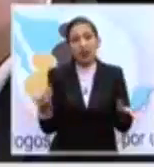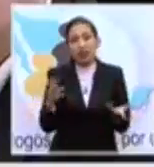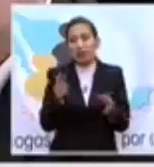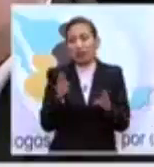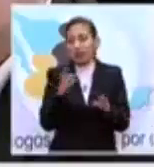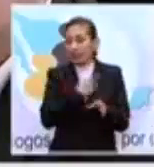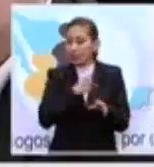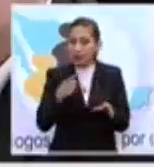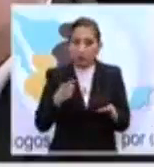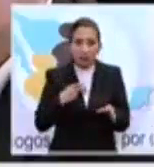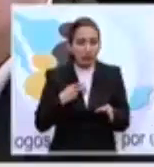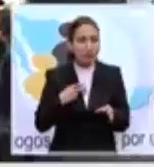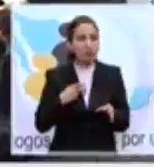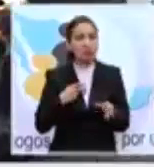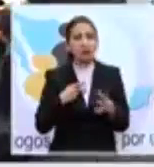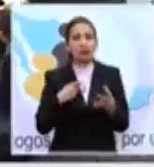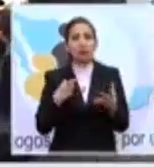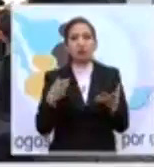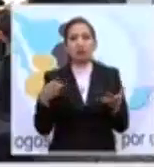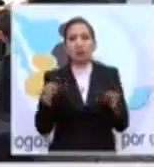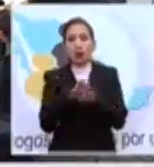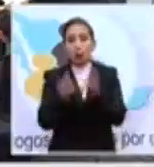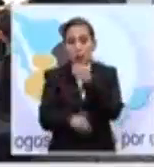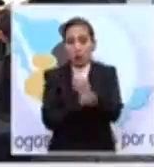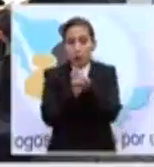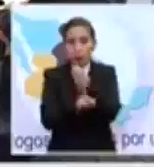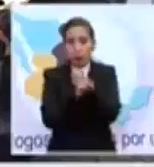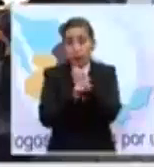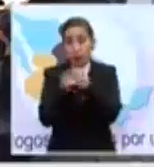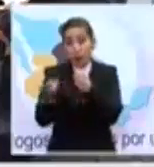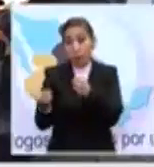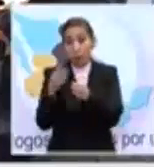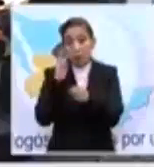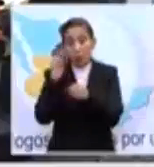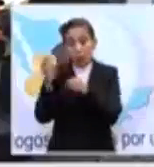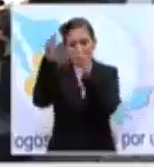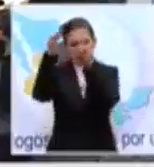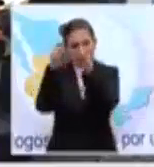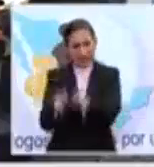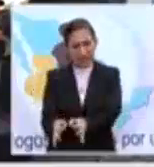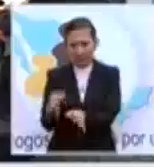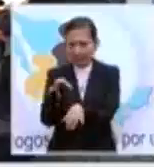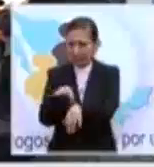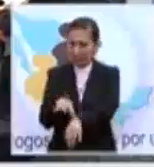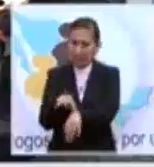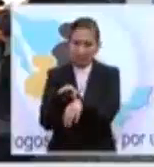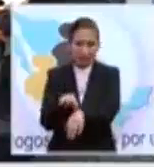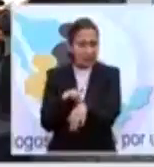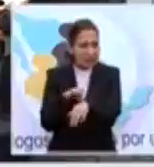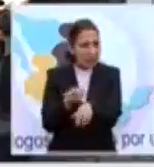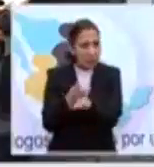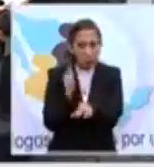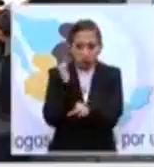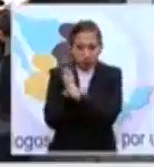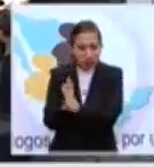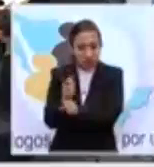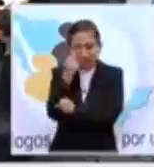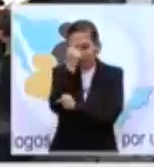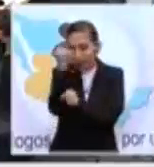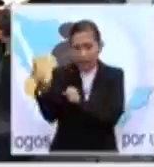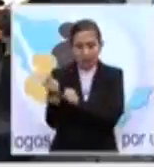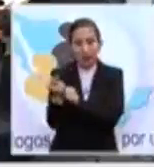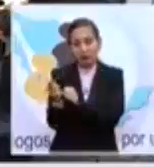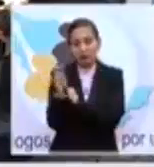diluir en el problema, que es un problema muy objetivo, muy ubicable, muy localizable,